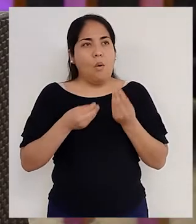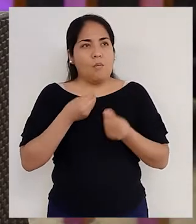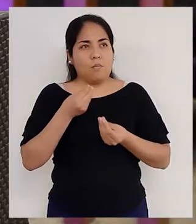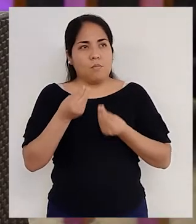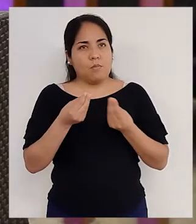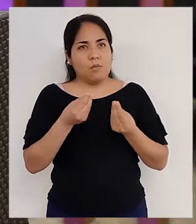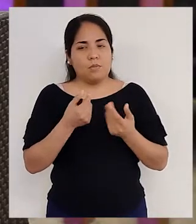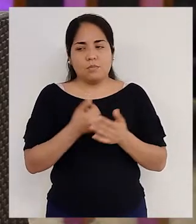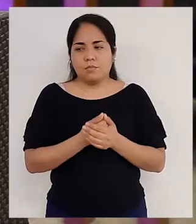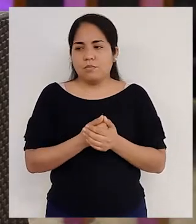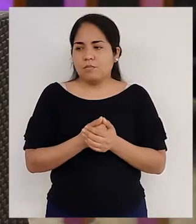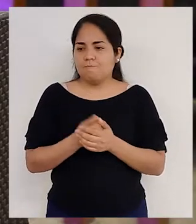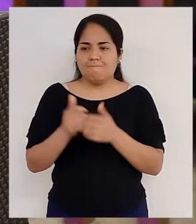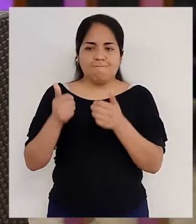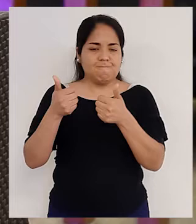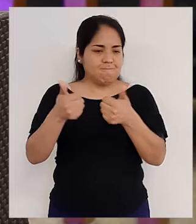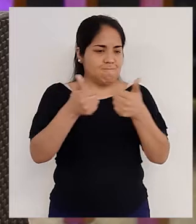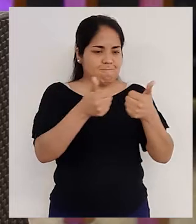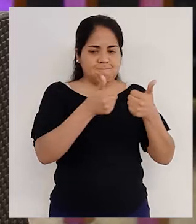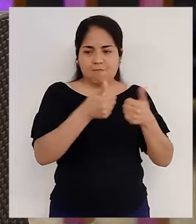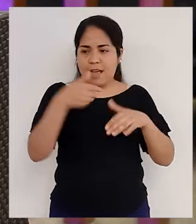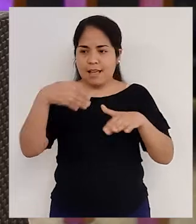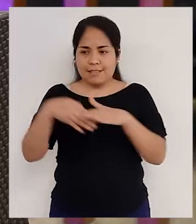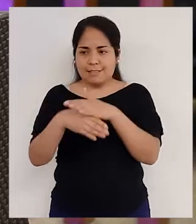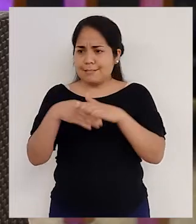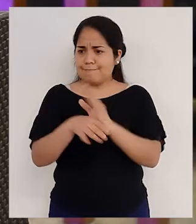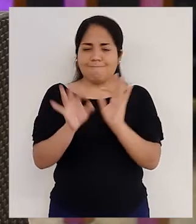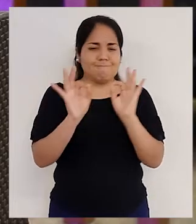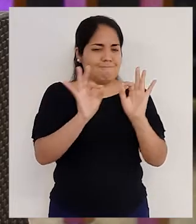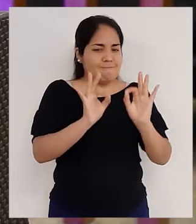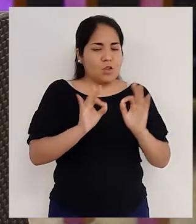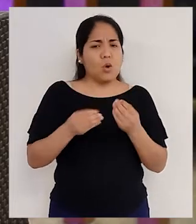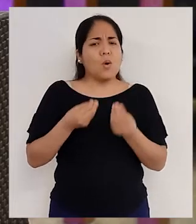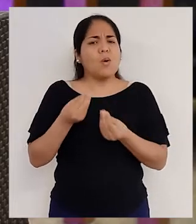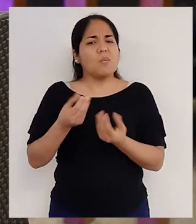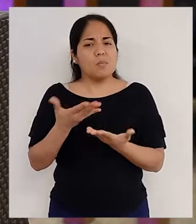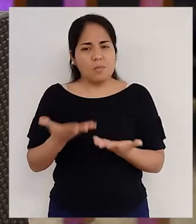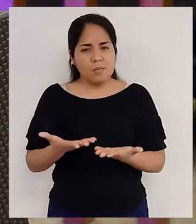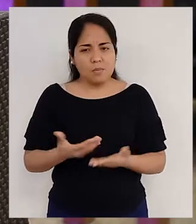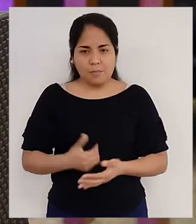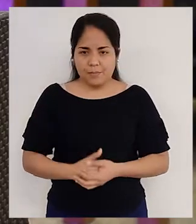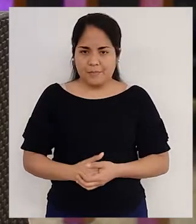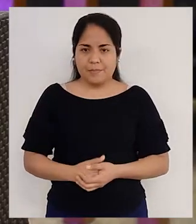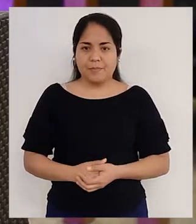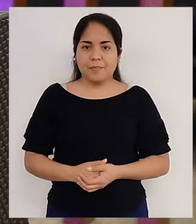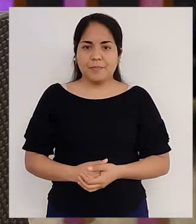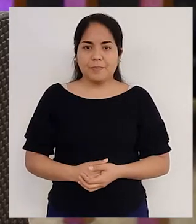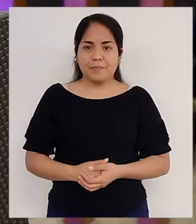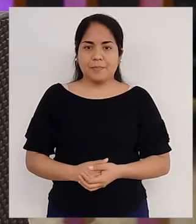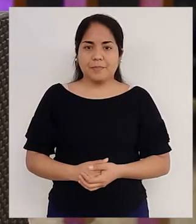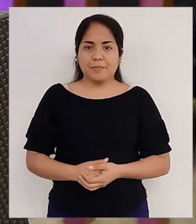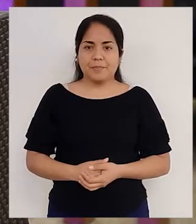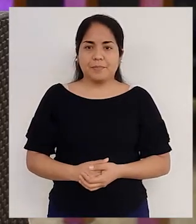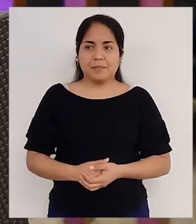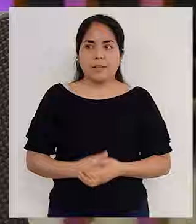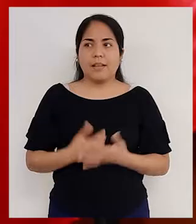podemos medir una ciudad accesible? ¿Cómo podemos saber que una ciudad sí es accesible para las personas con discapacidad?